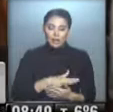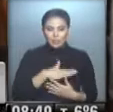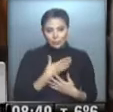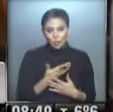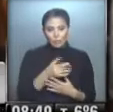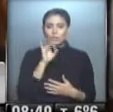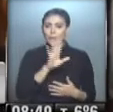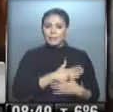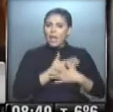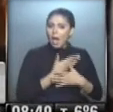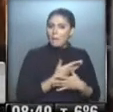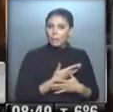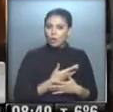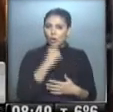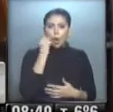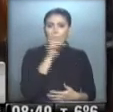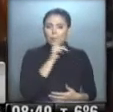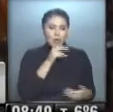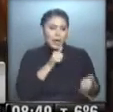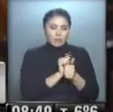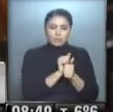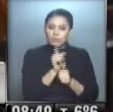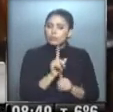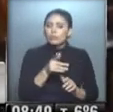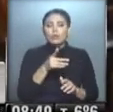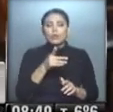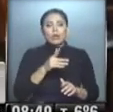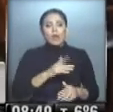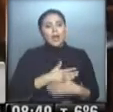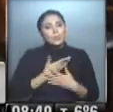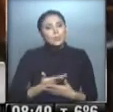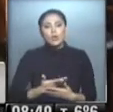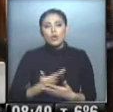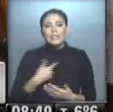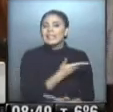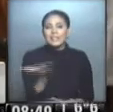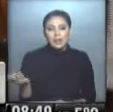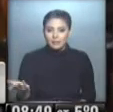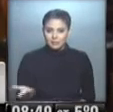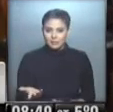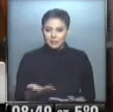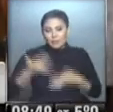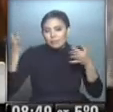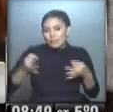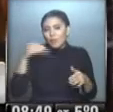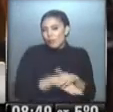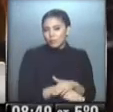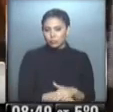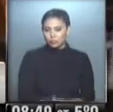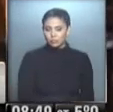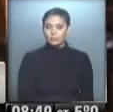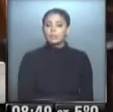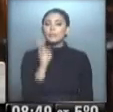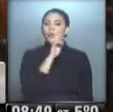que no soy el amor solamente entre un hombre y una mujer es el amor el sentido lato de la palabra absoluto de la palabra